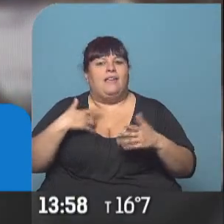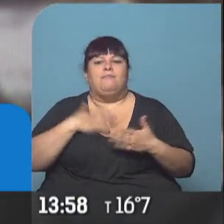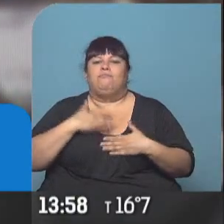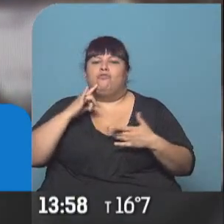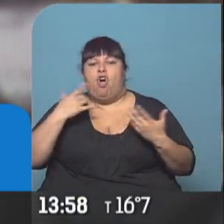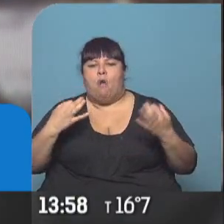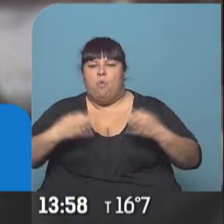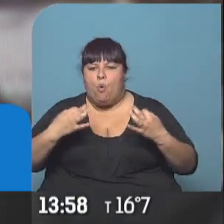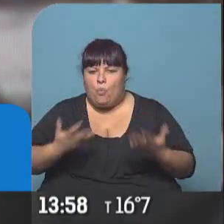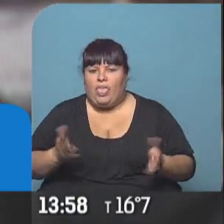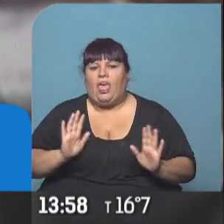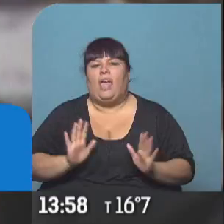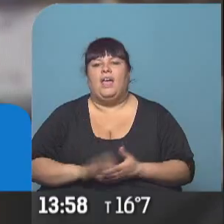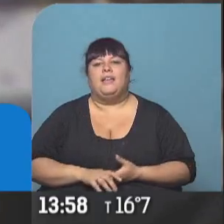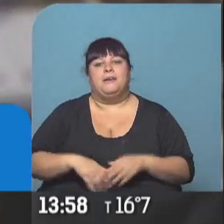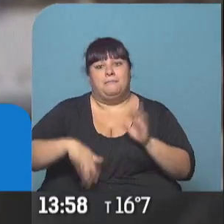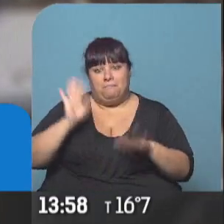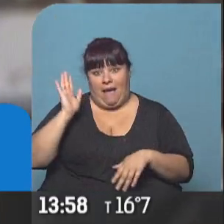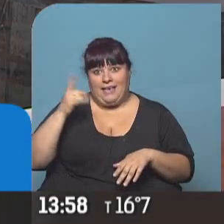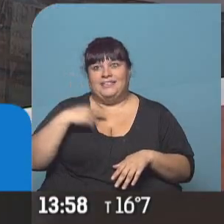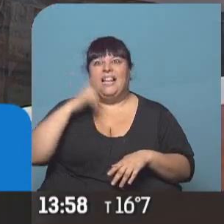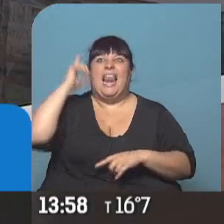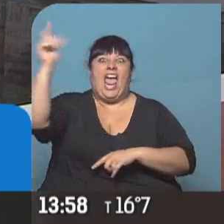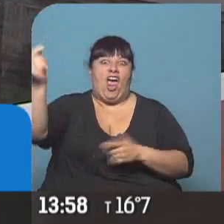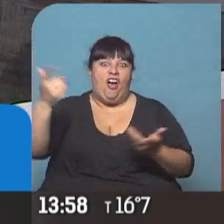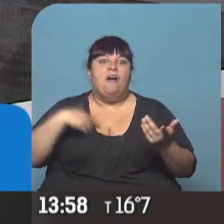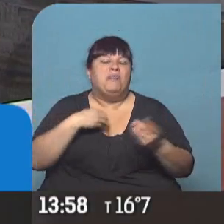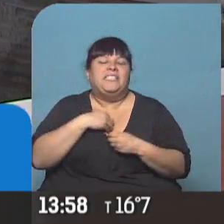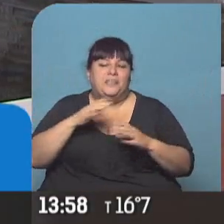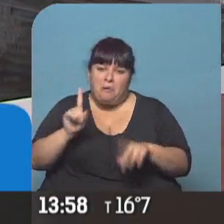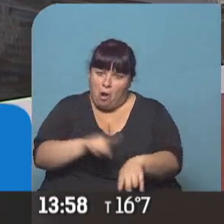a sentir muy bien muy cómoda y sobre todo no lejos de todo